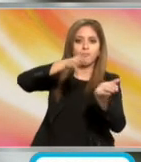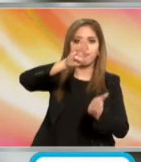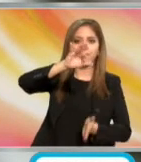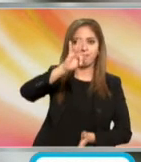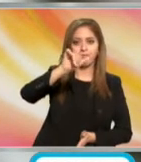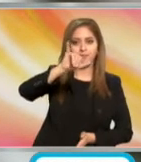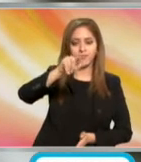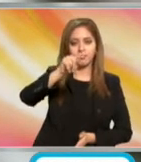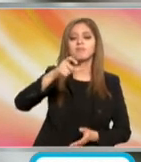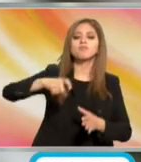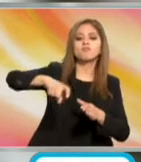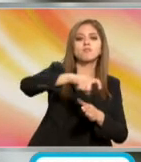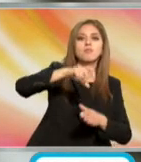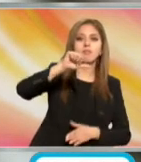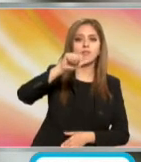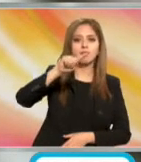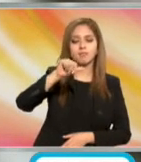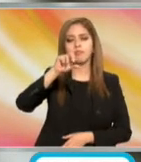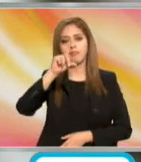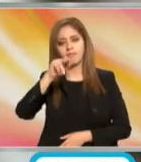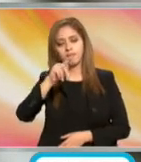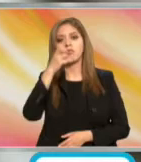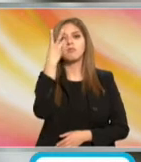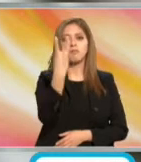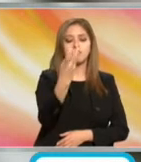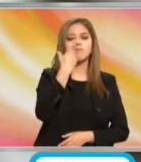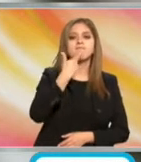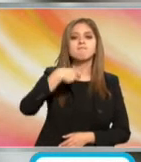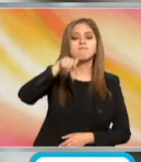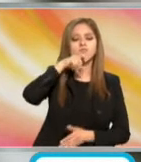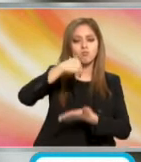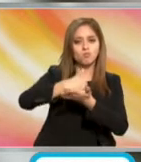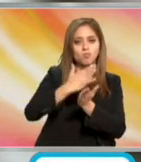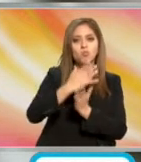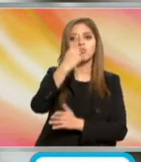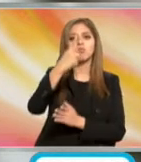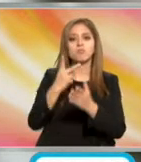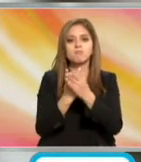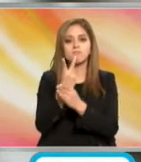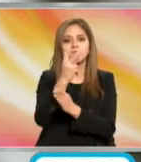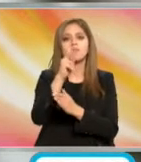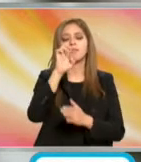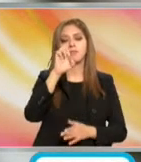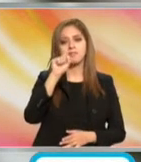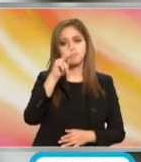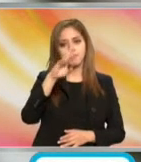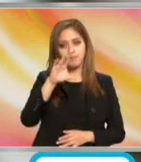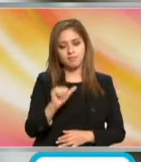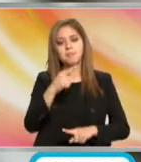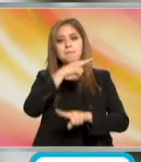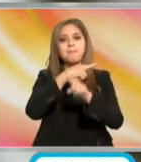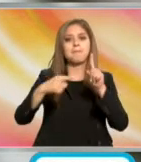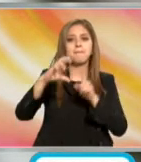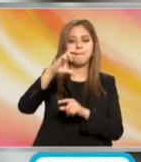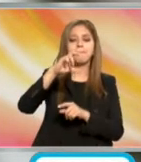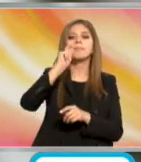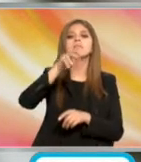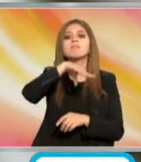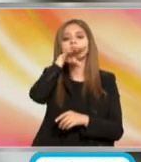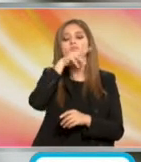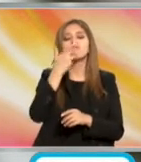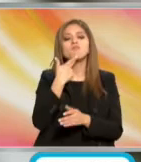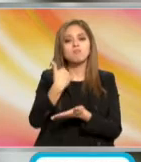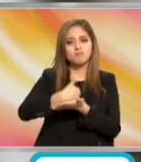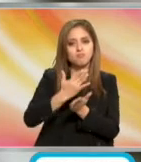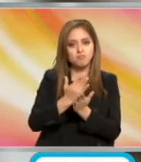fajitas, Spray antiadherente, 3 jitomates en cubos, un manojo de espinaca media taza de cebolla roja picada.